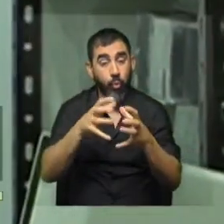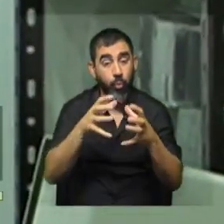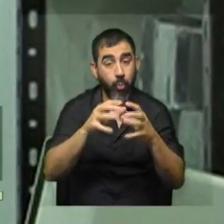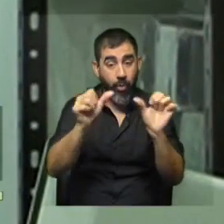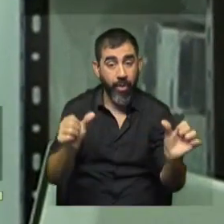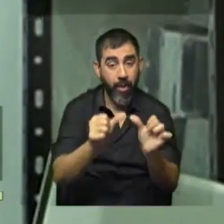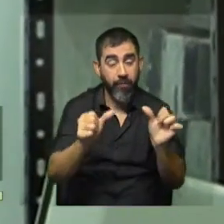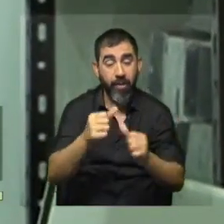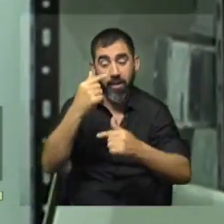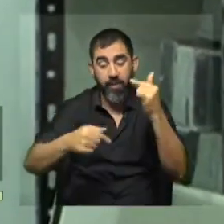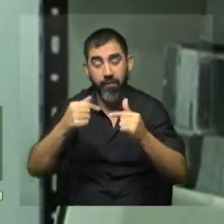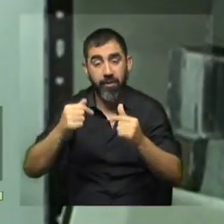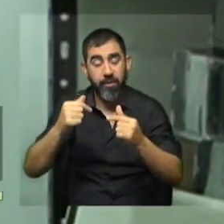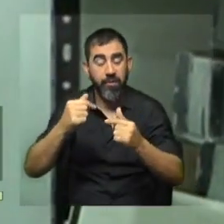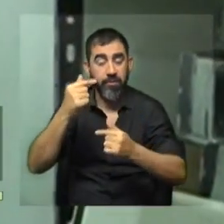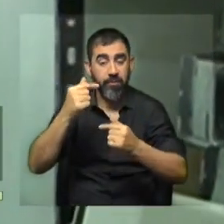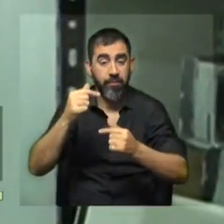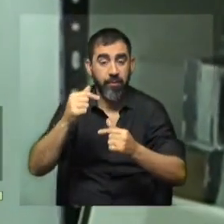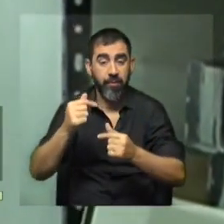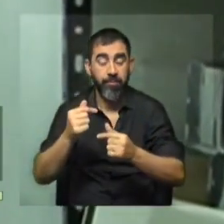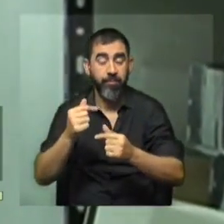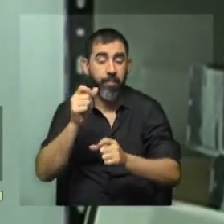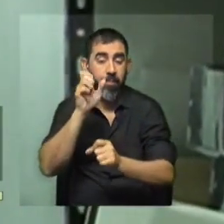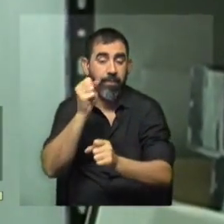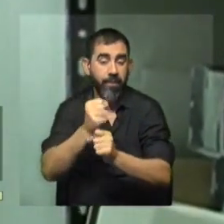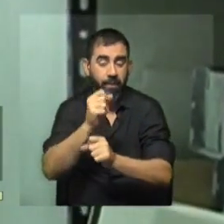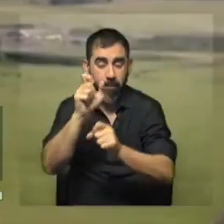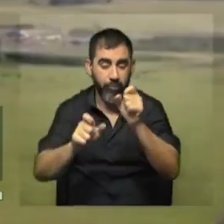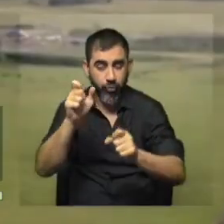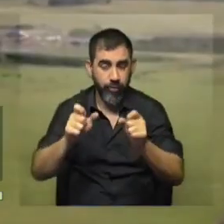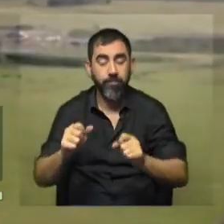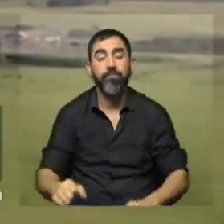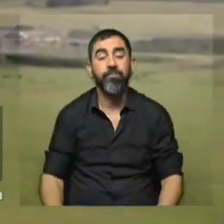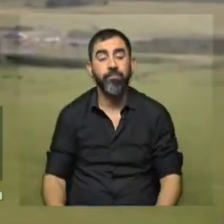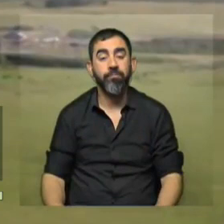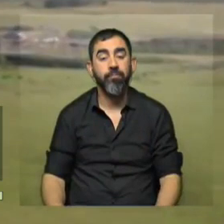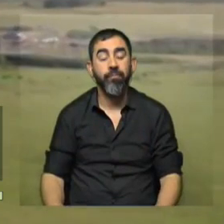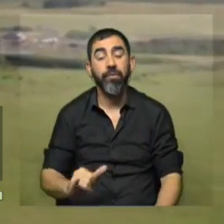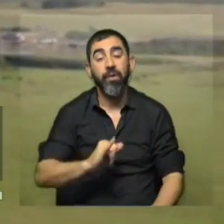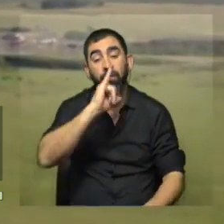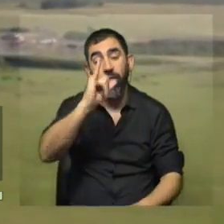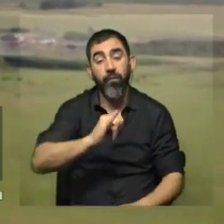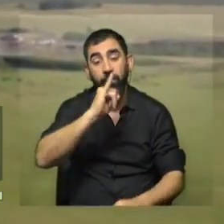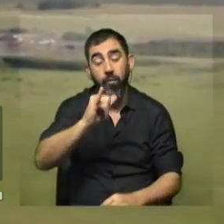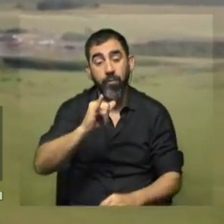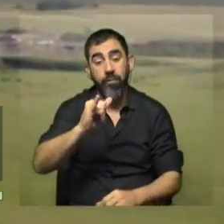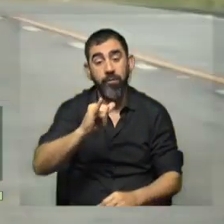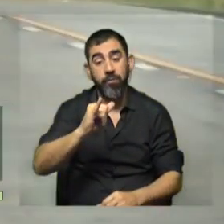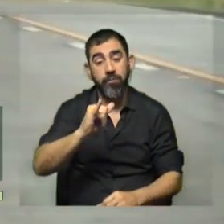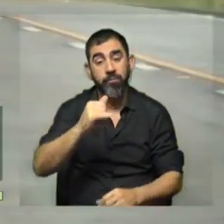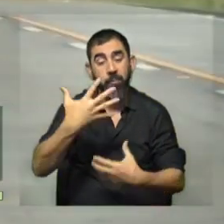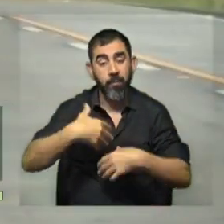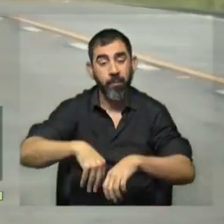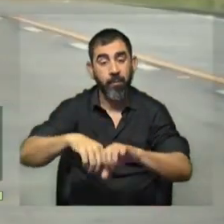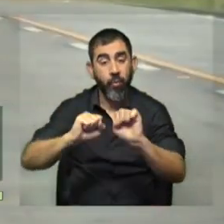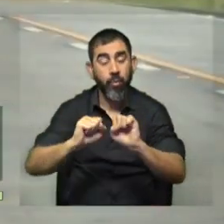actividad y entre los distintos componentes de la demanda o del crecimiento. El informe del Instituto Cuesta Duarte identifica